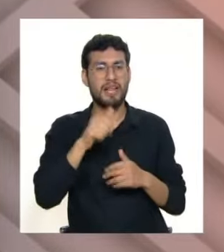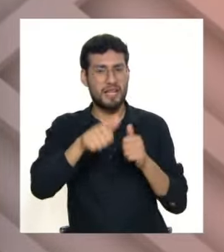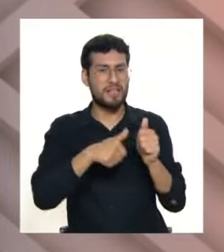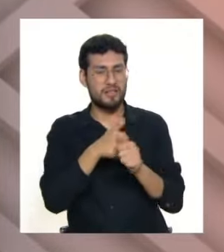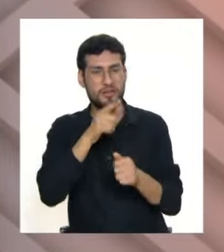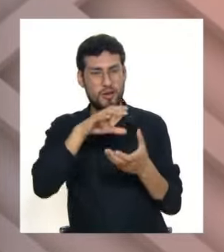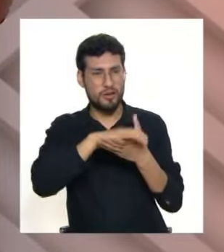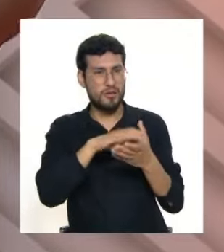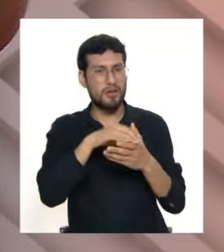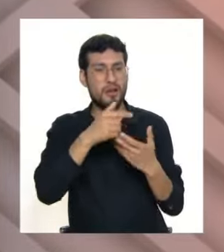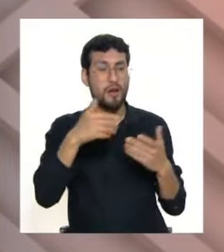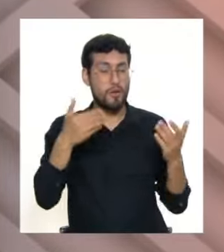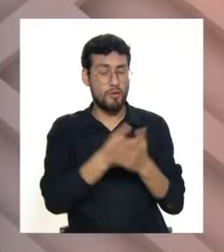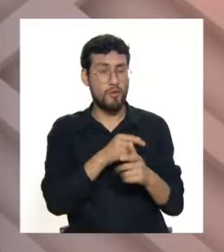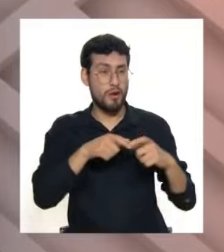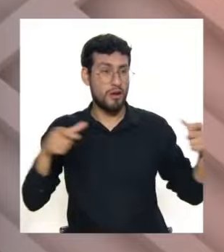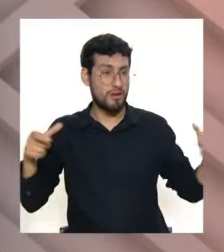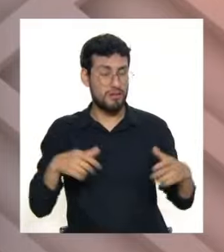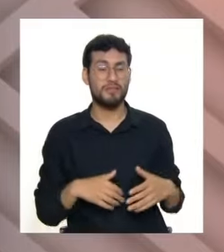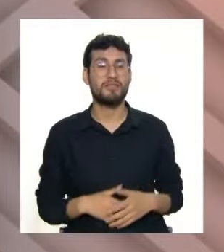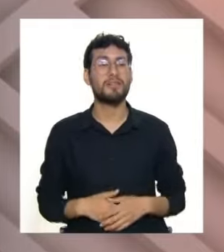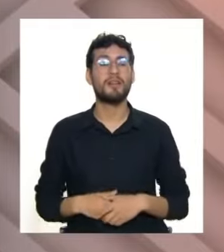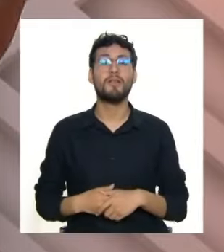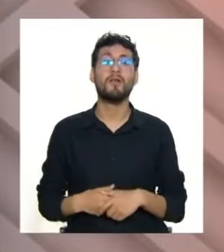de Chorrillos. Hemos abierto